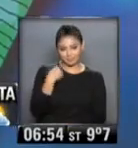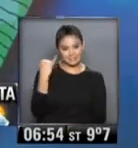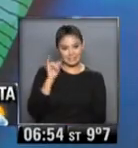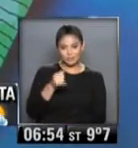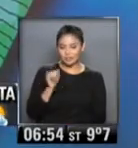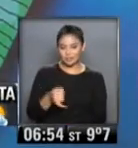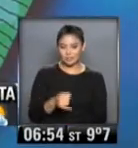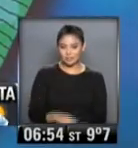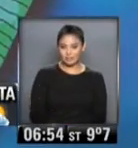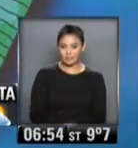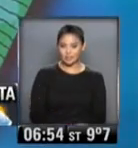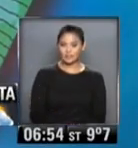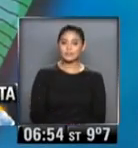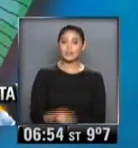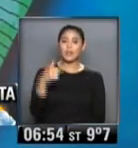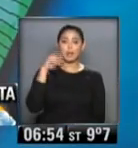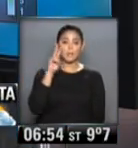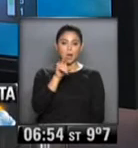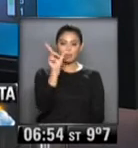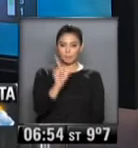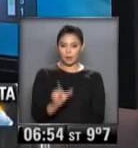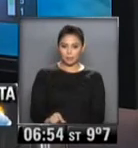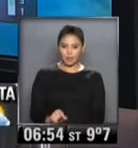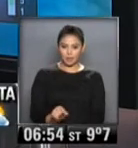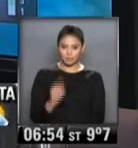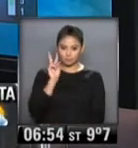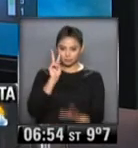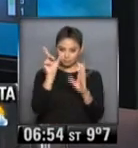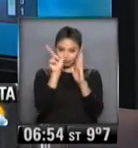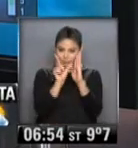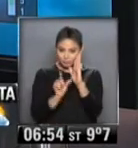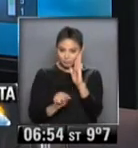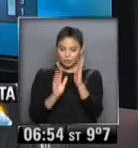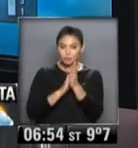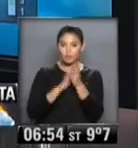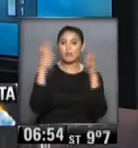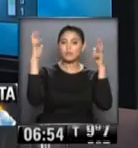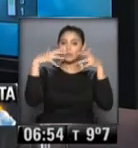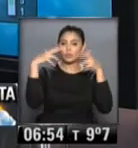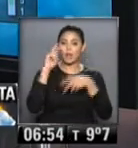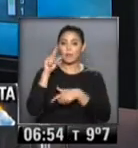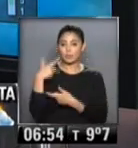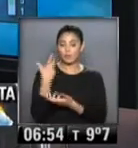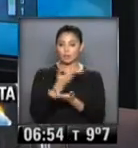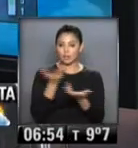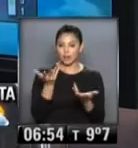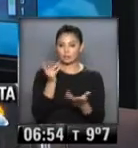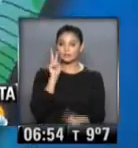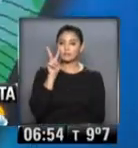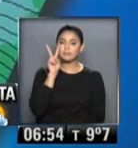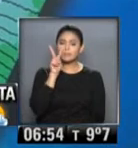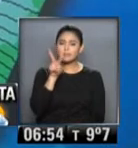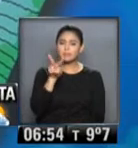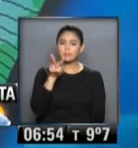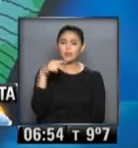es lo que te confirmo. Aquí tenemos esta imagen satelital, el mapa de las lluvias que nos está mostrando. Vean ustedes cuántas,